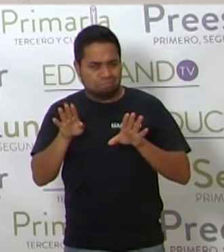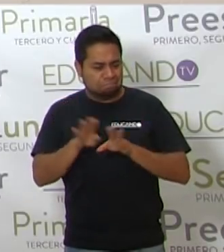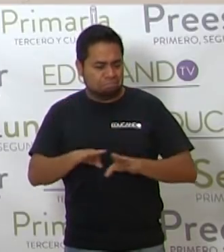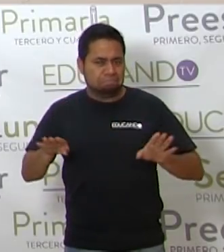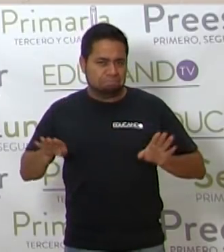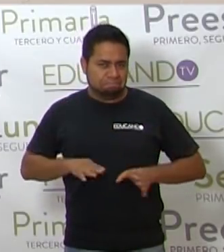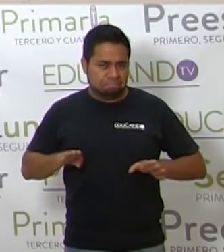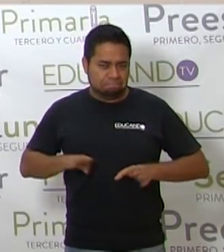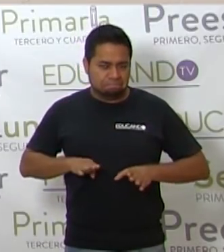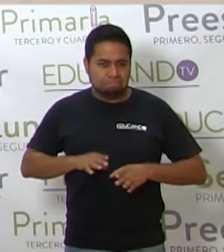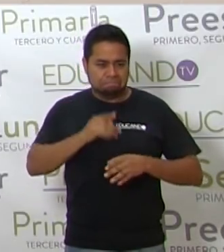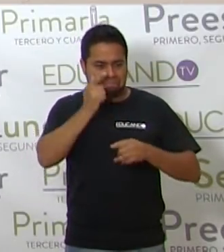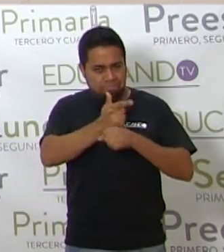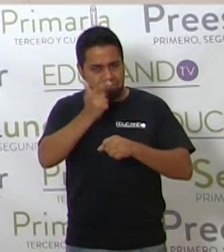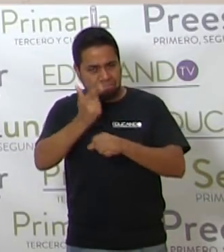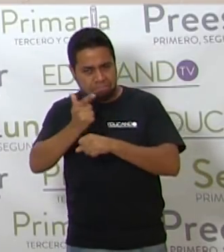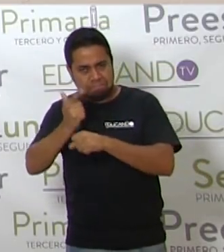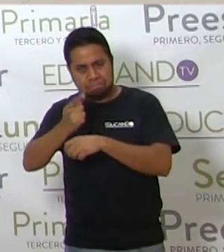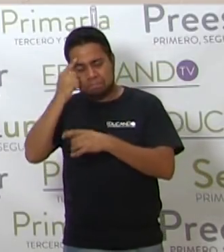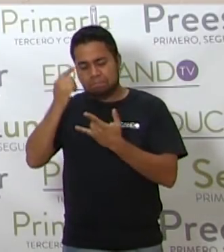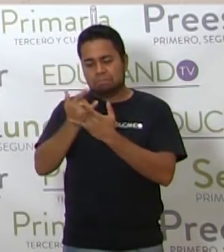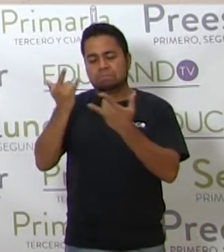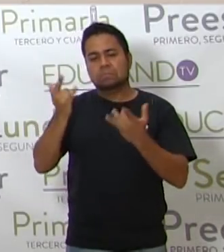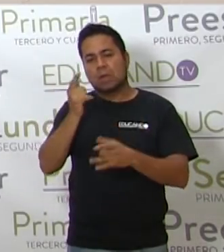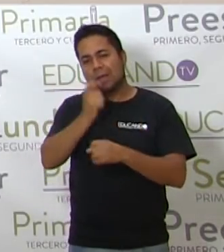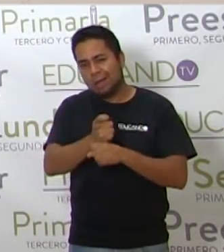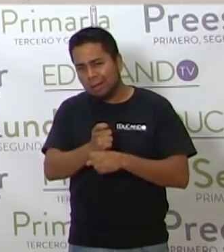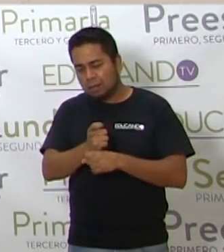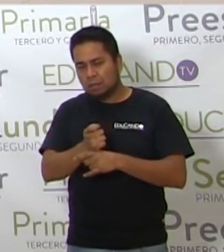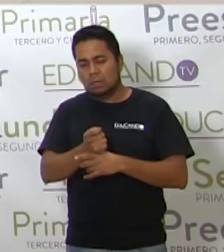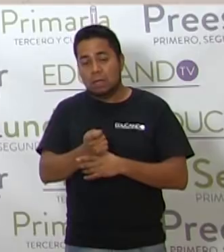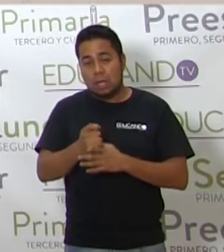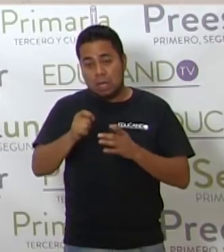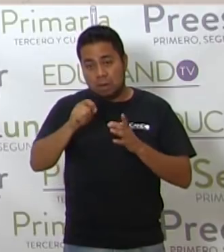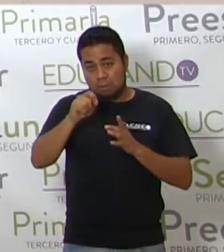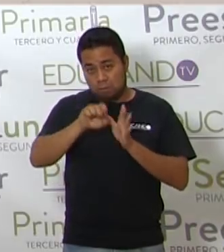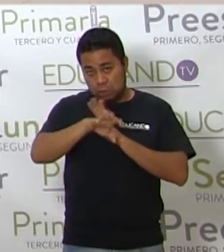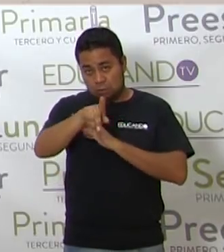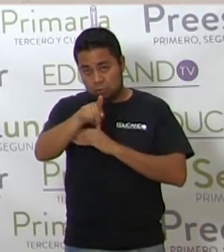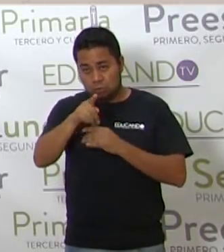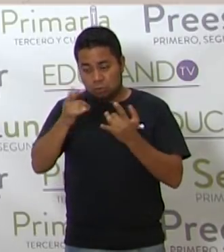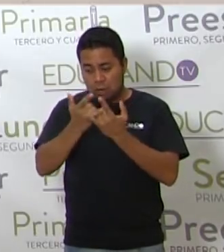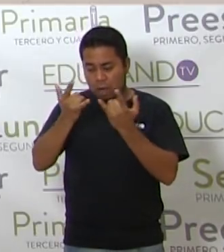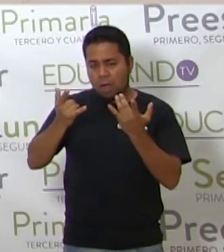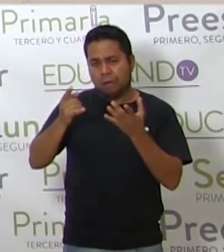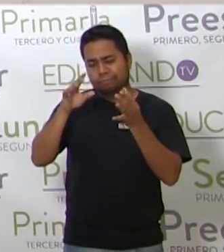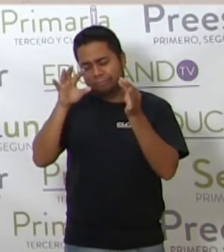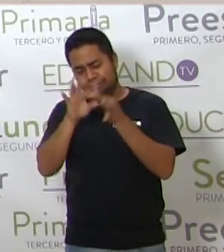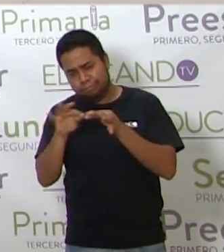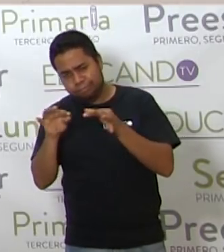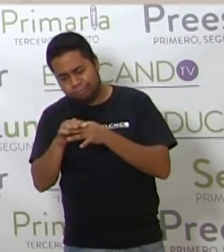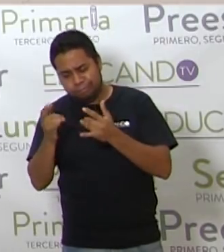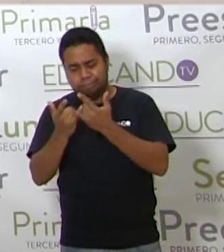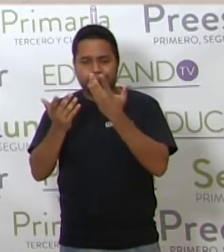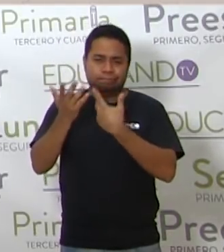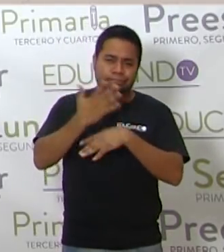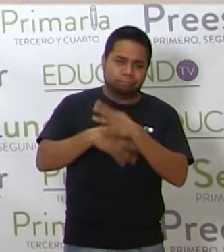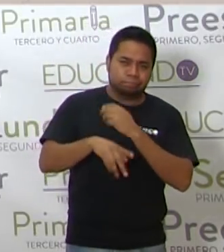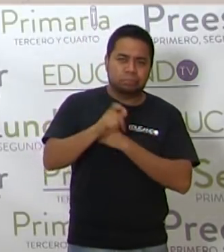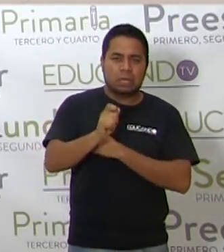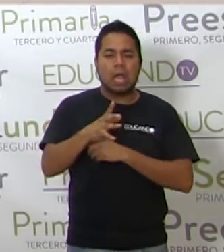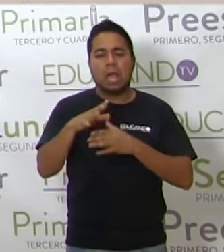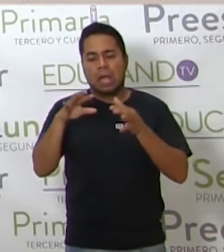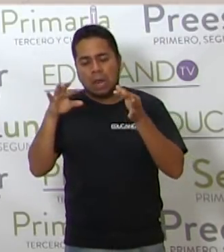que identifican a las historias. Cuando tú estás contando una historia, estás